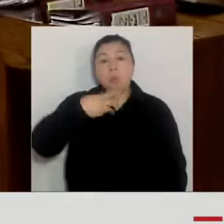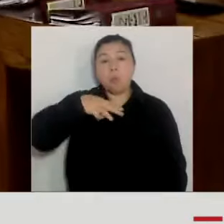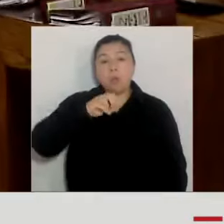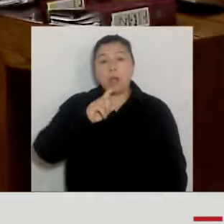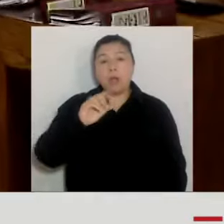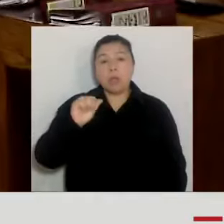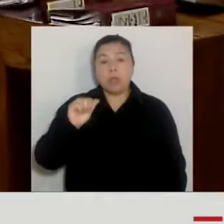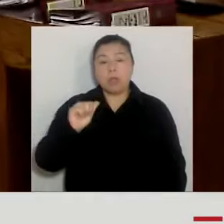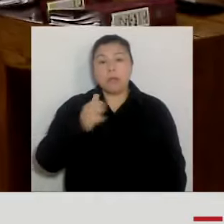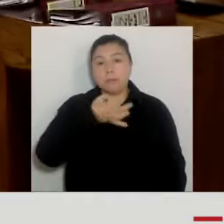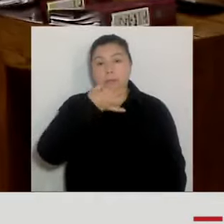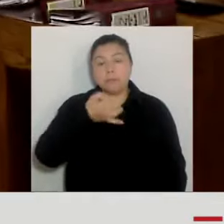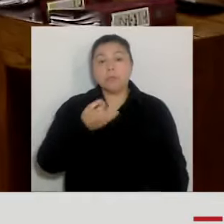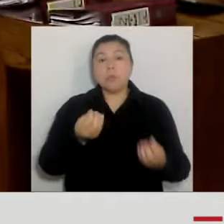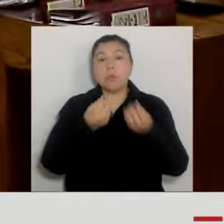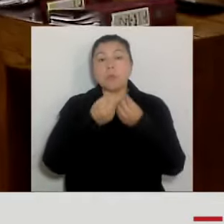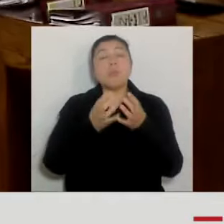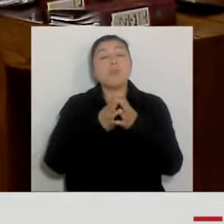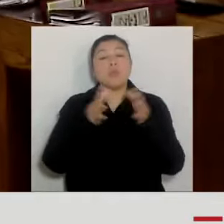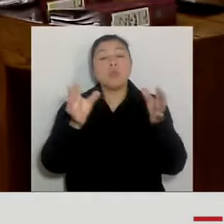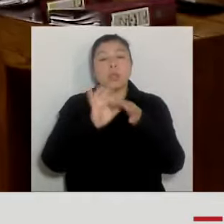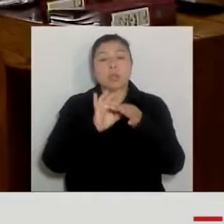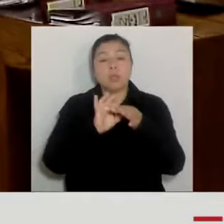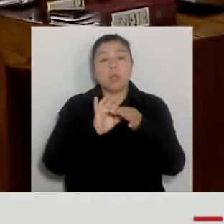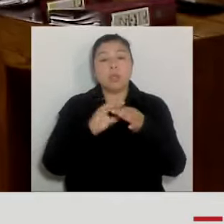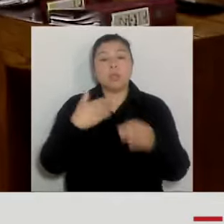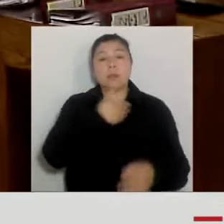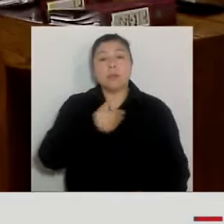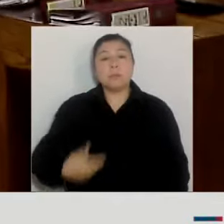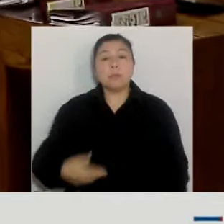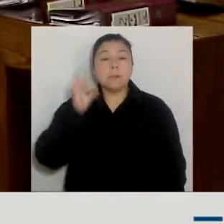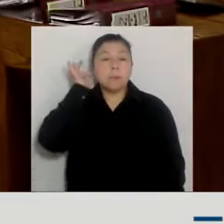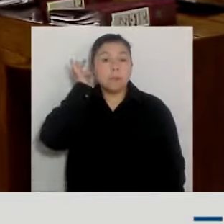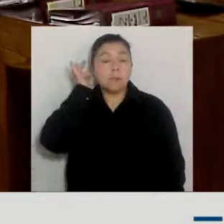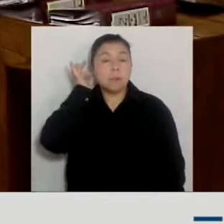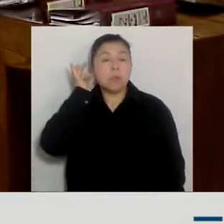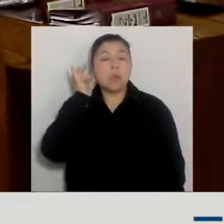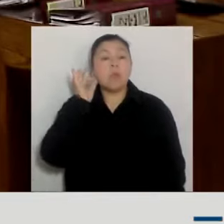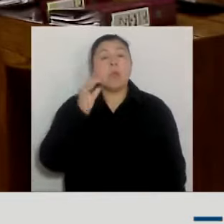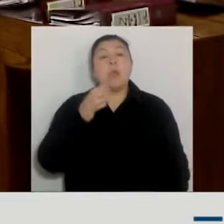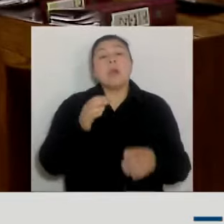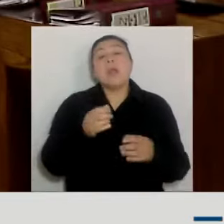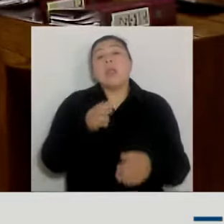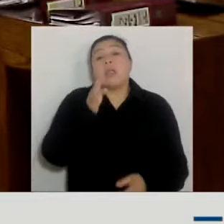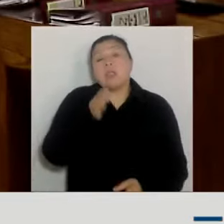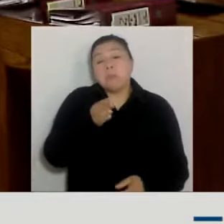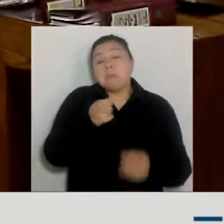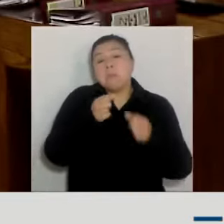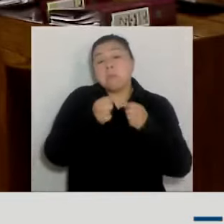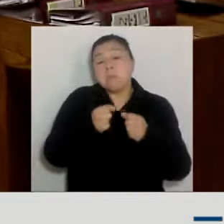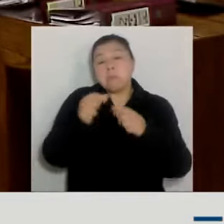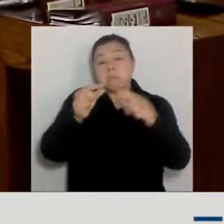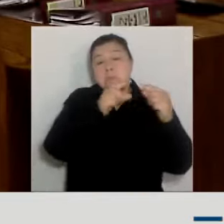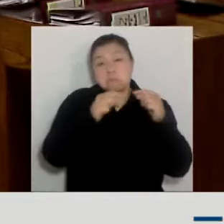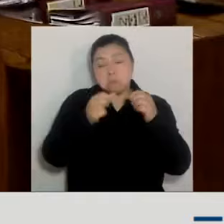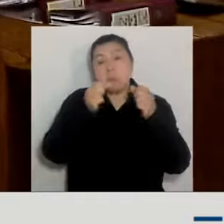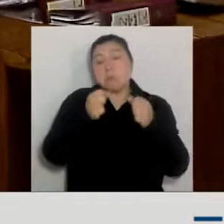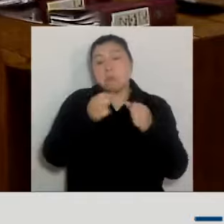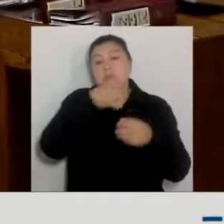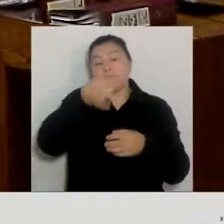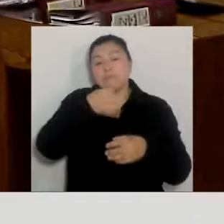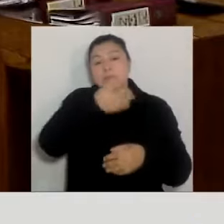Ahumada Muchas gracias presidenta no puedo reste en esta discusión presidenta acá se ha